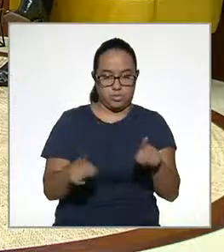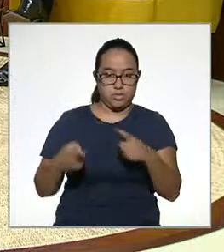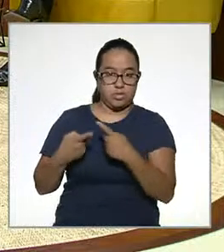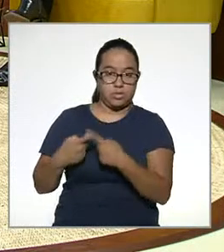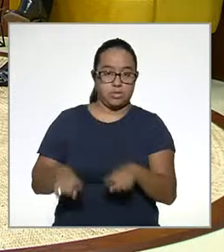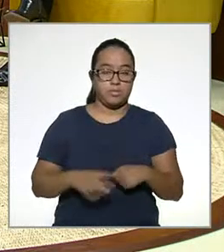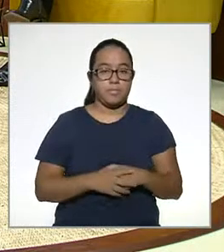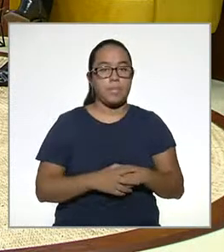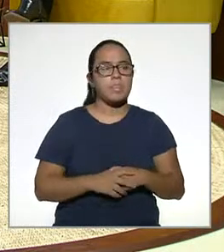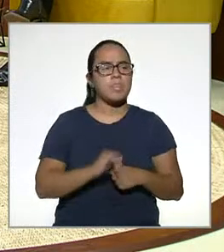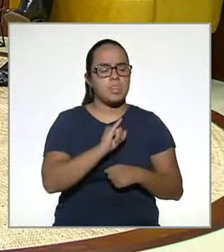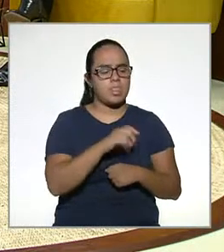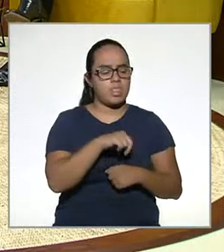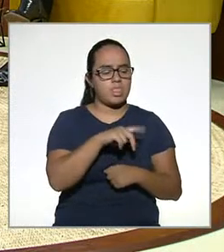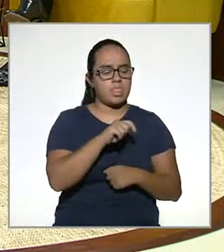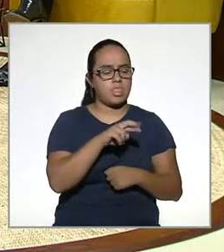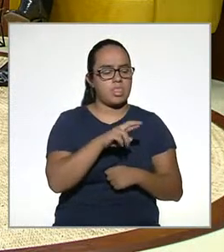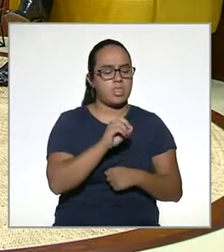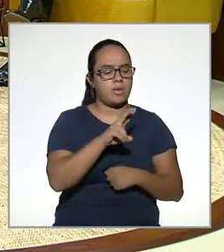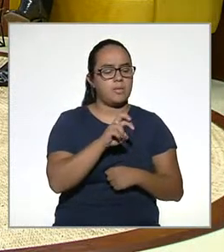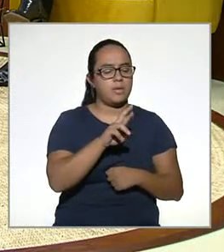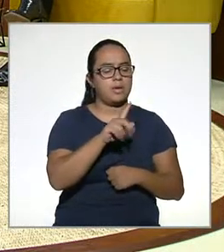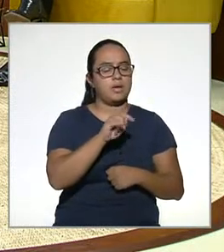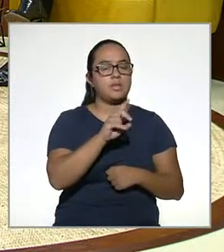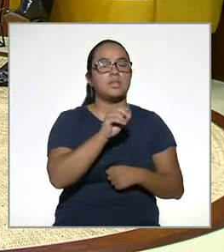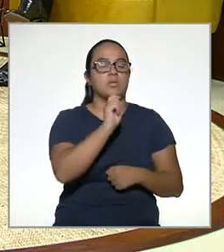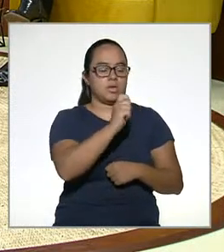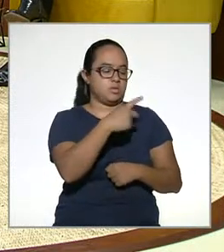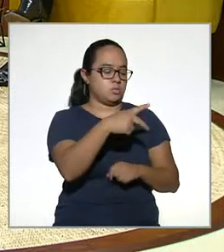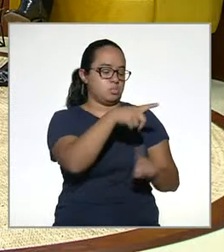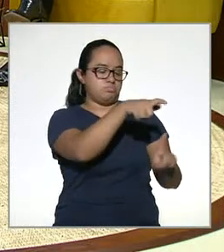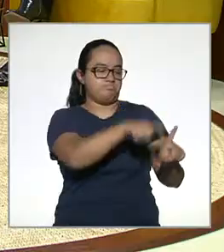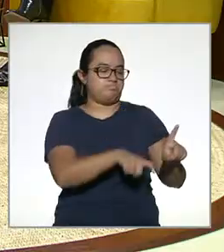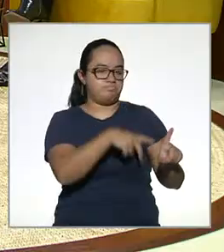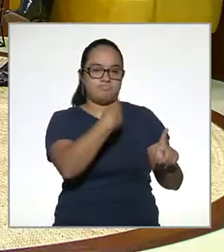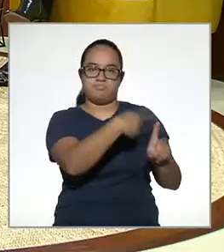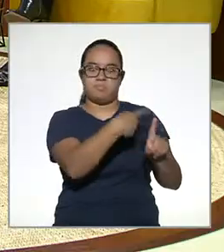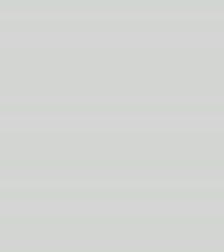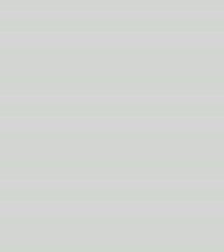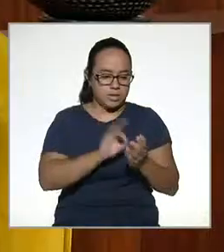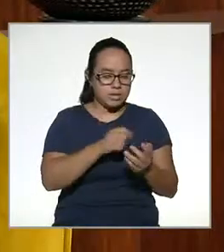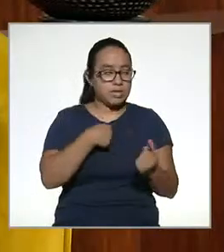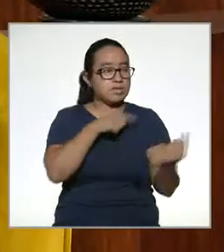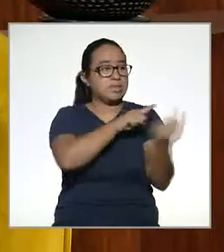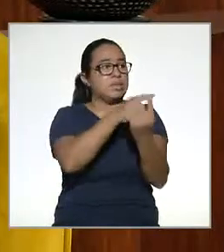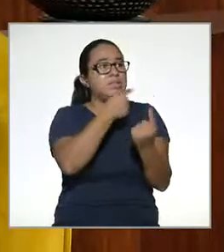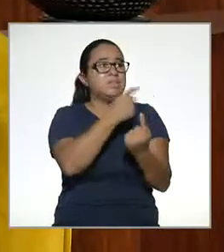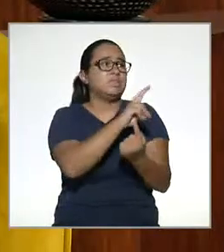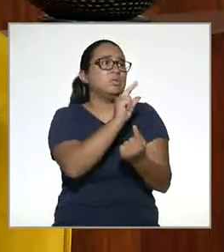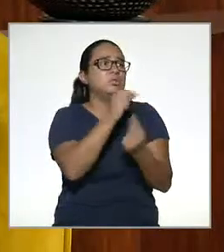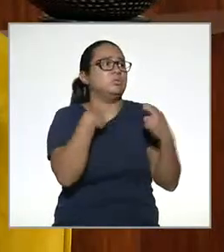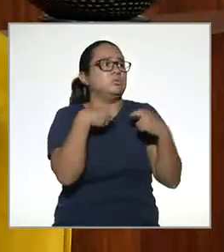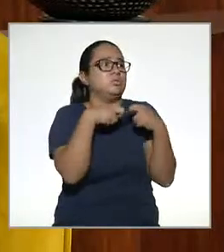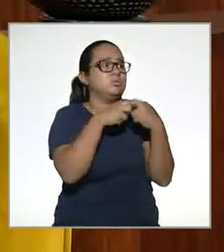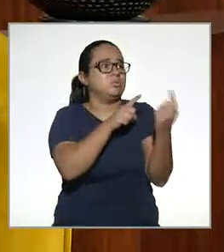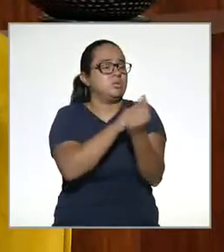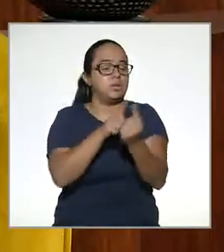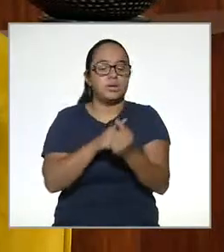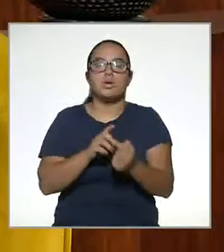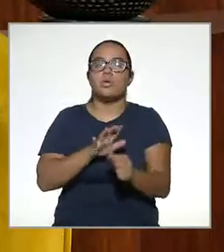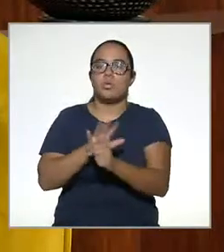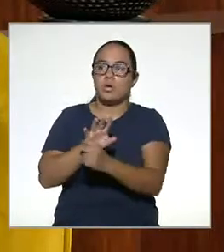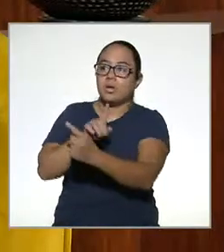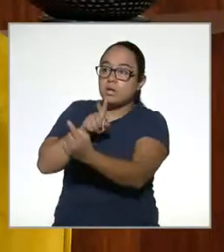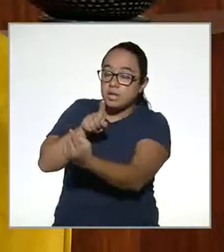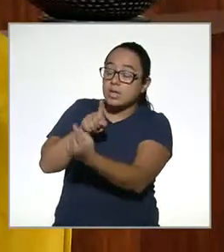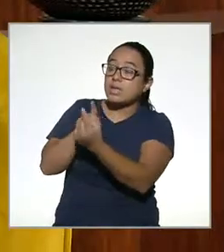La introversión tiene que ver más con su ser, es un rasgo de carácter. El niño introvertido no es